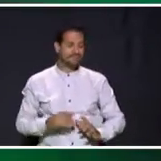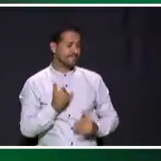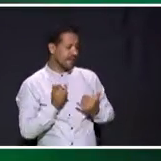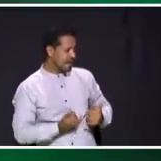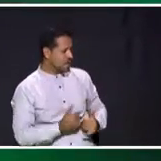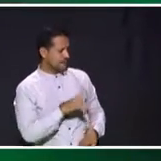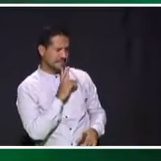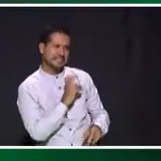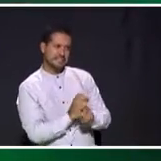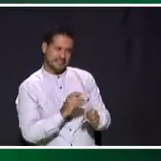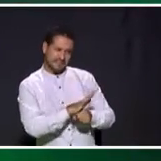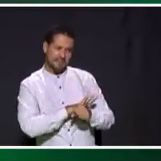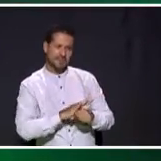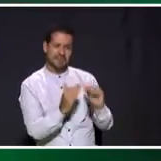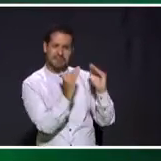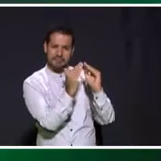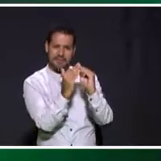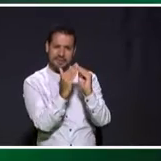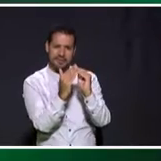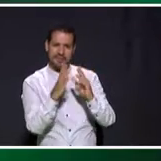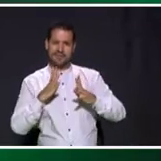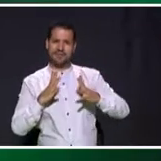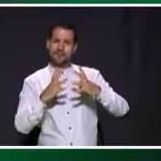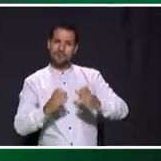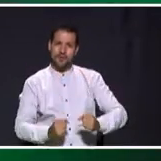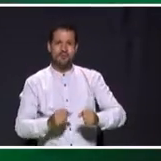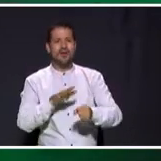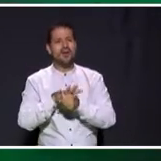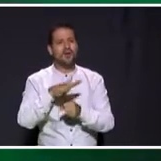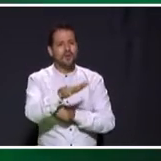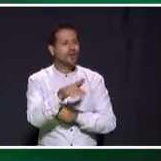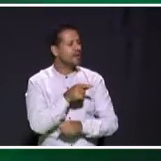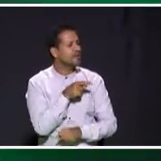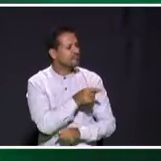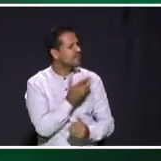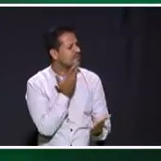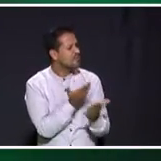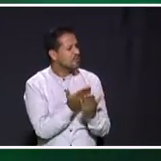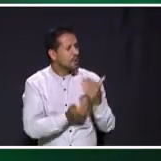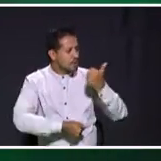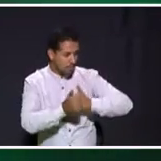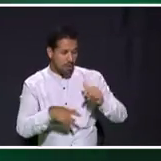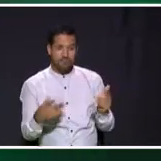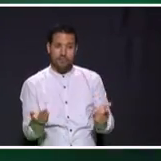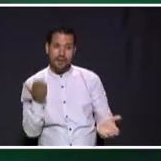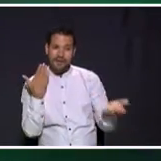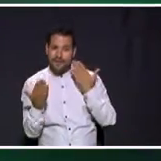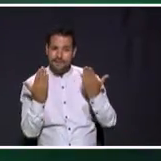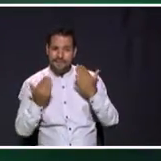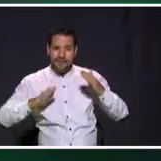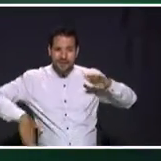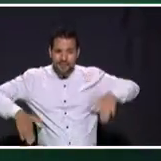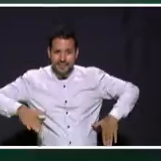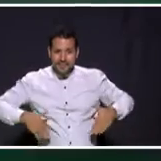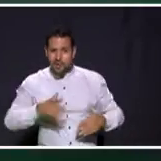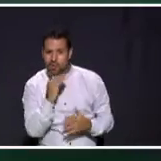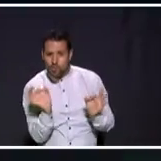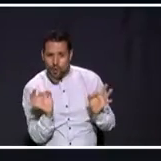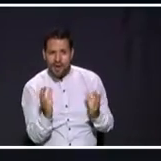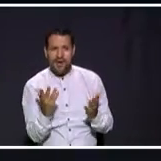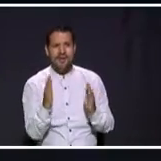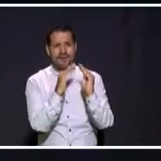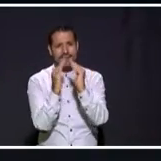sobre todo en el tema de vivienda social rural que propone usted para todos esos campesinos que hoy por hoy no tienen una casa digna para vivir no